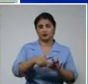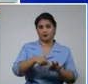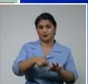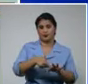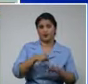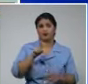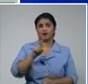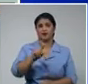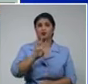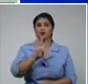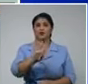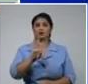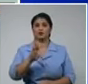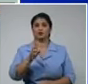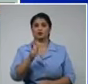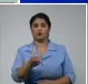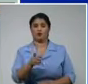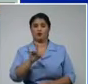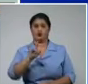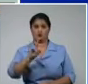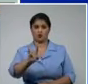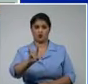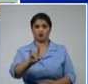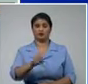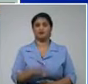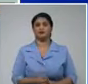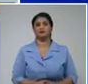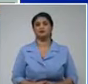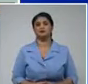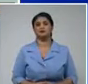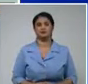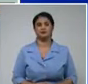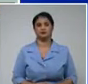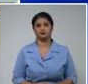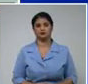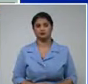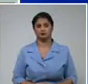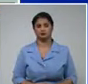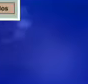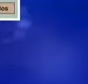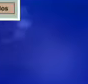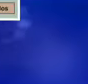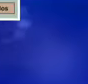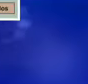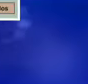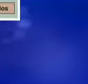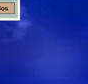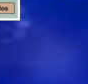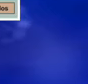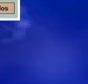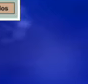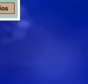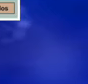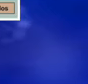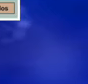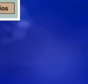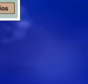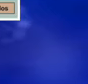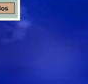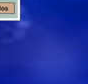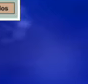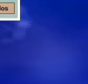144,9, que sí incrementa su tasa, al igual que Camagüey y Santi Espíritu, con tasas